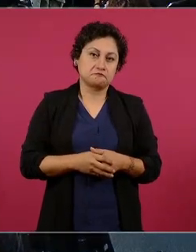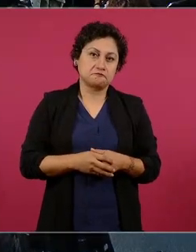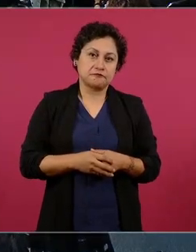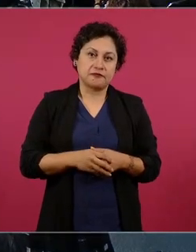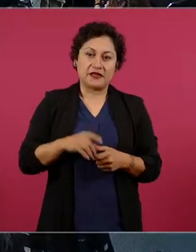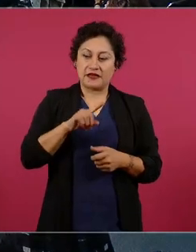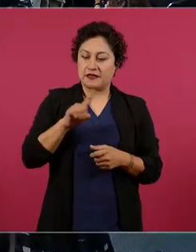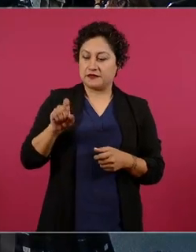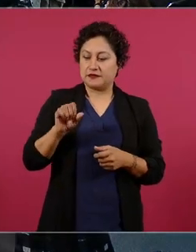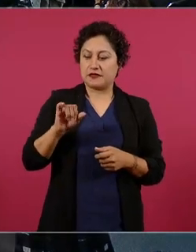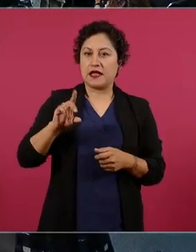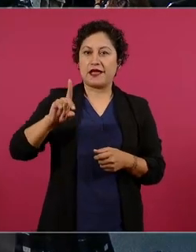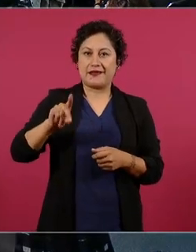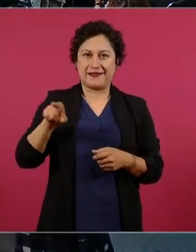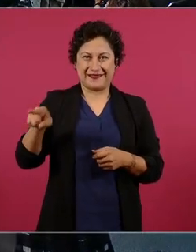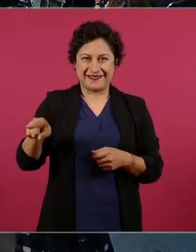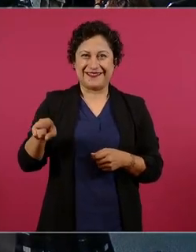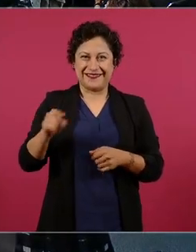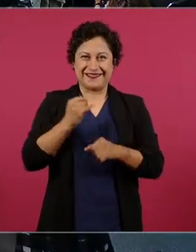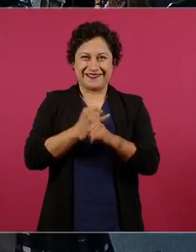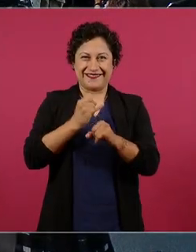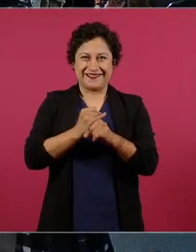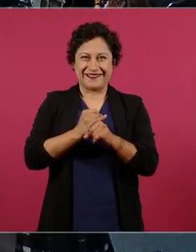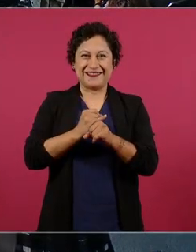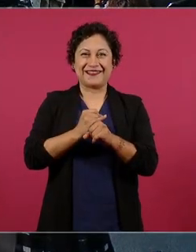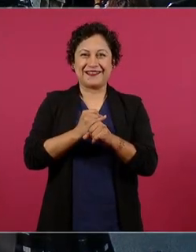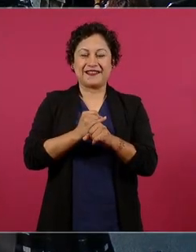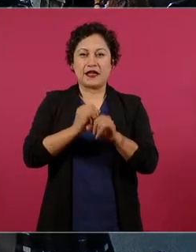Said, se pensaba que